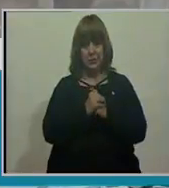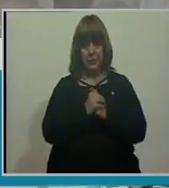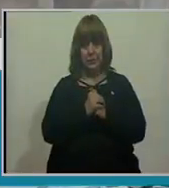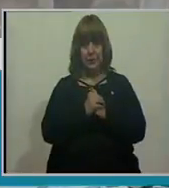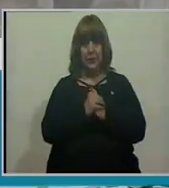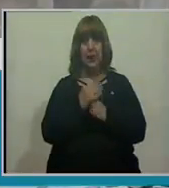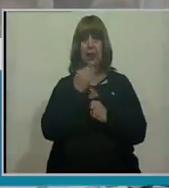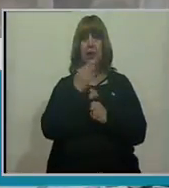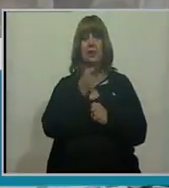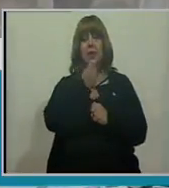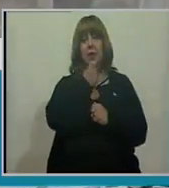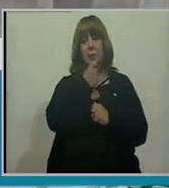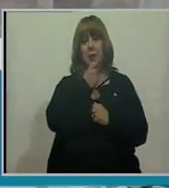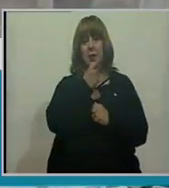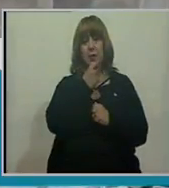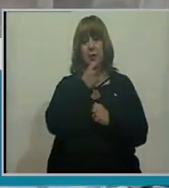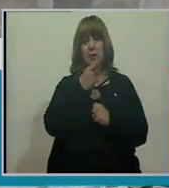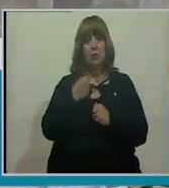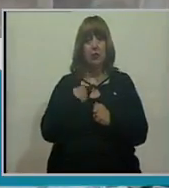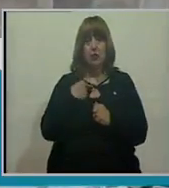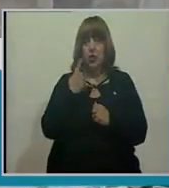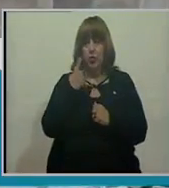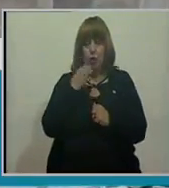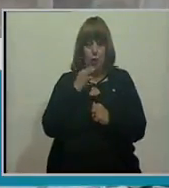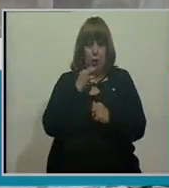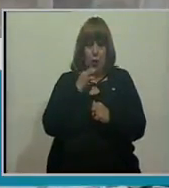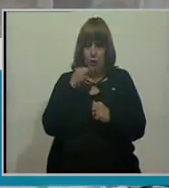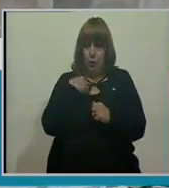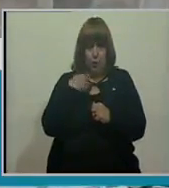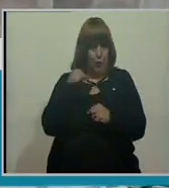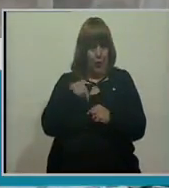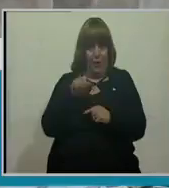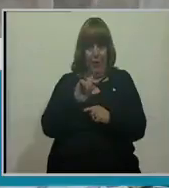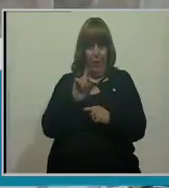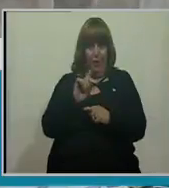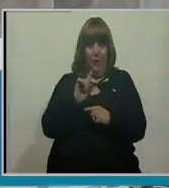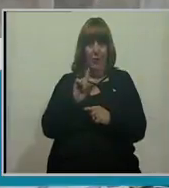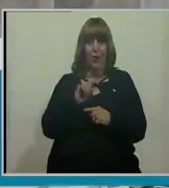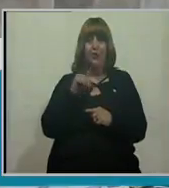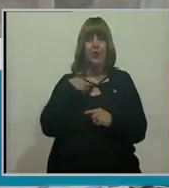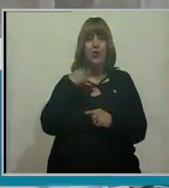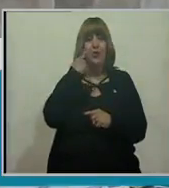Gracias mendocino, porque no soy de acá. Hace 20 años que Mendoza me recibió,